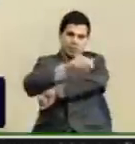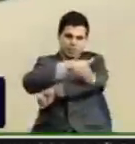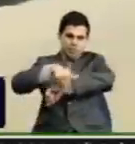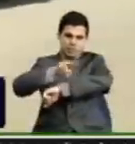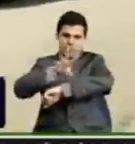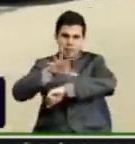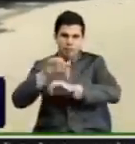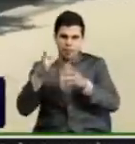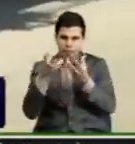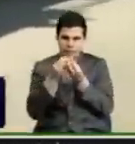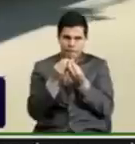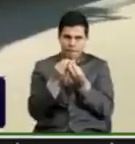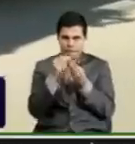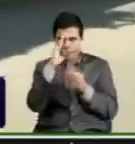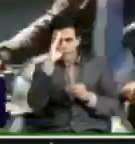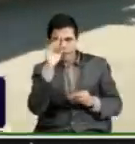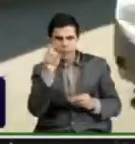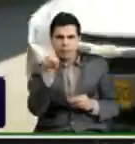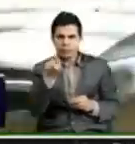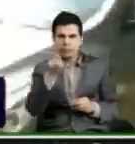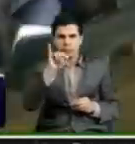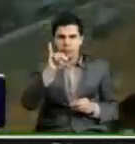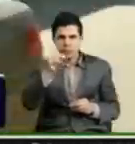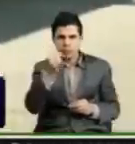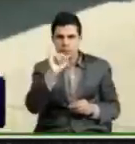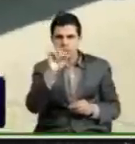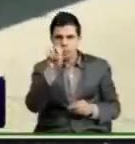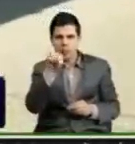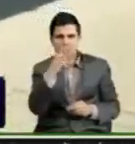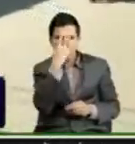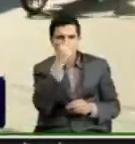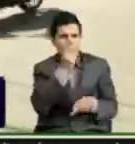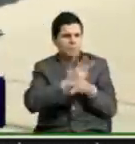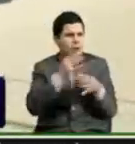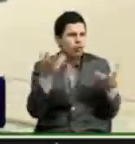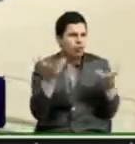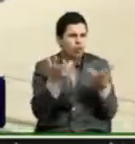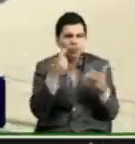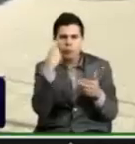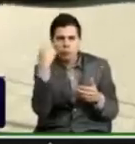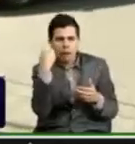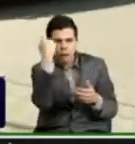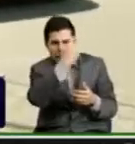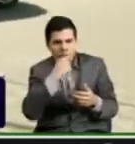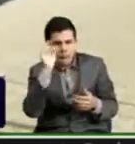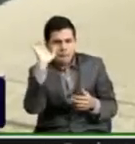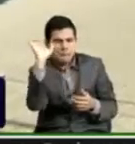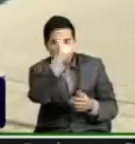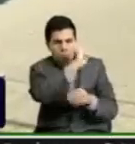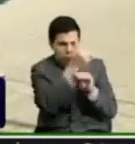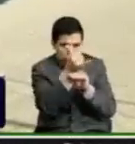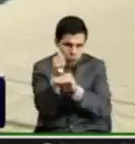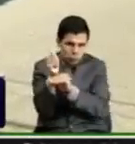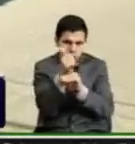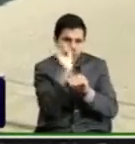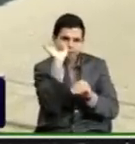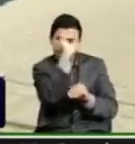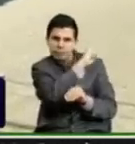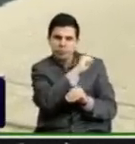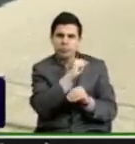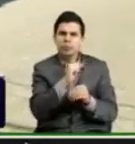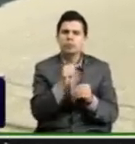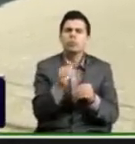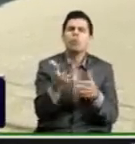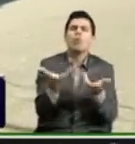el grupo contraatracos de la SIJIN investiga el paradero de estos ladrones que quedaron previamente identificados en las cámaras de seguridad. Pues, ¿qué fue